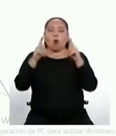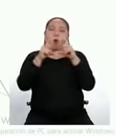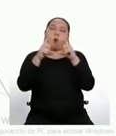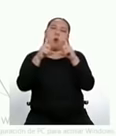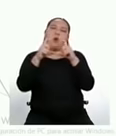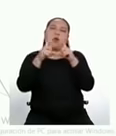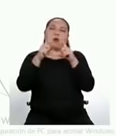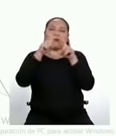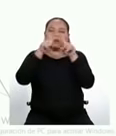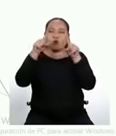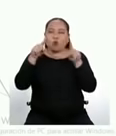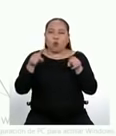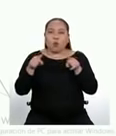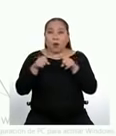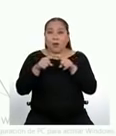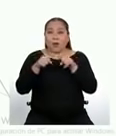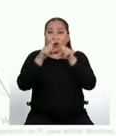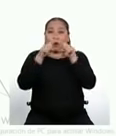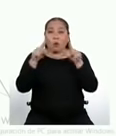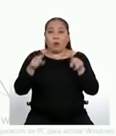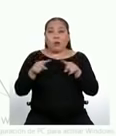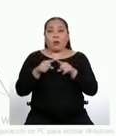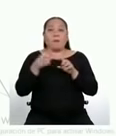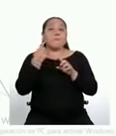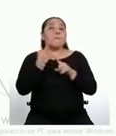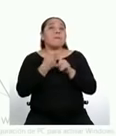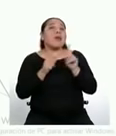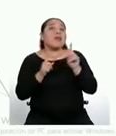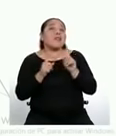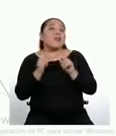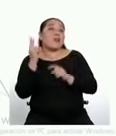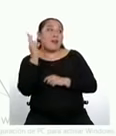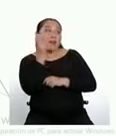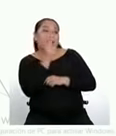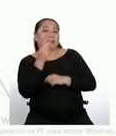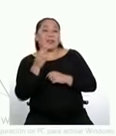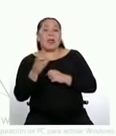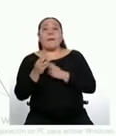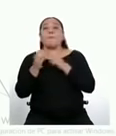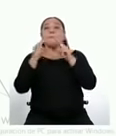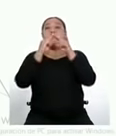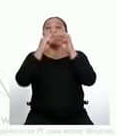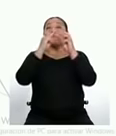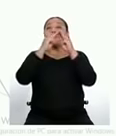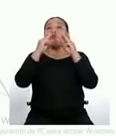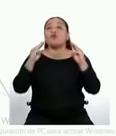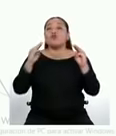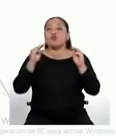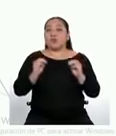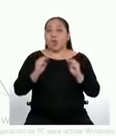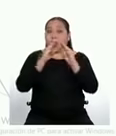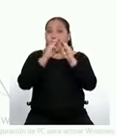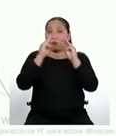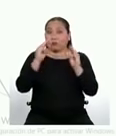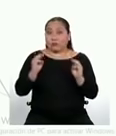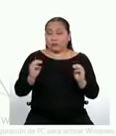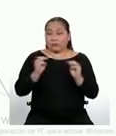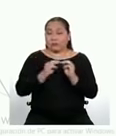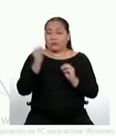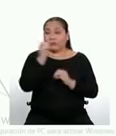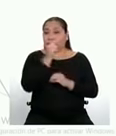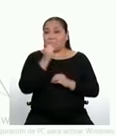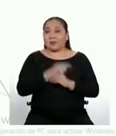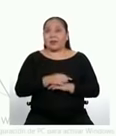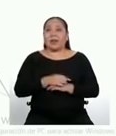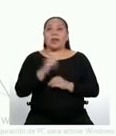baño cuadrado. Sin embargo, por ejemplo, este edificio, que es el Museo Arqueológico de Arles, de un arquitecto denominado Henry Siriani,